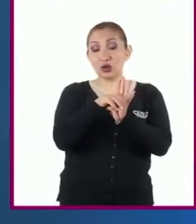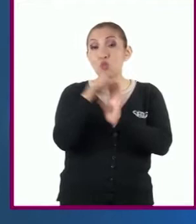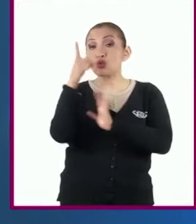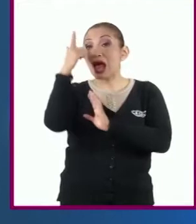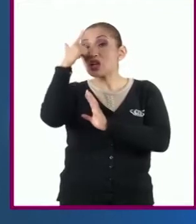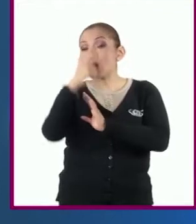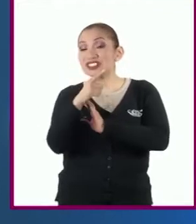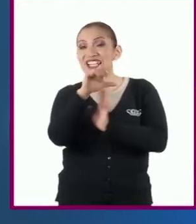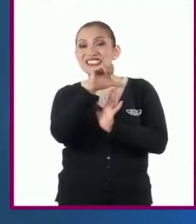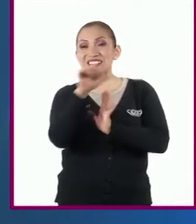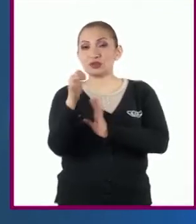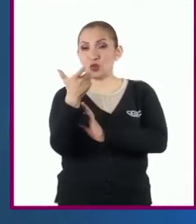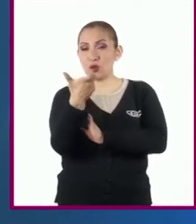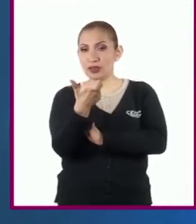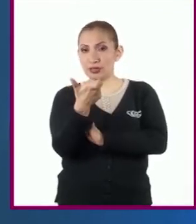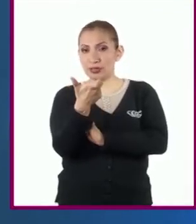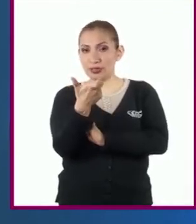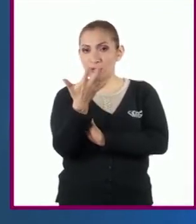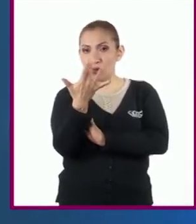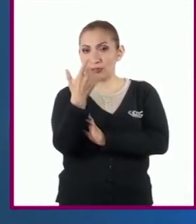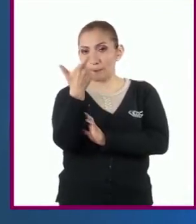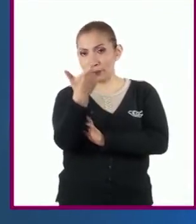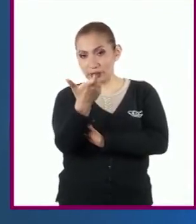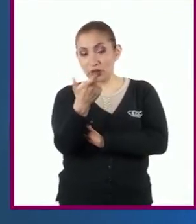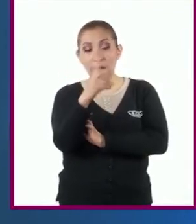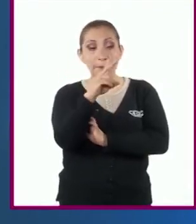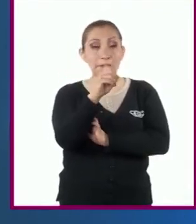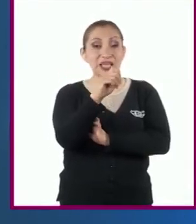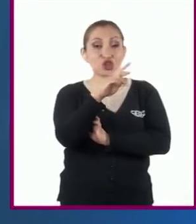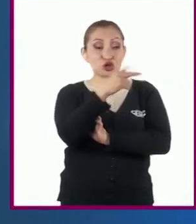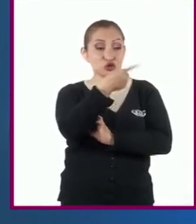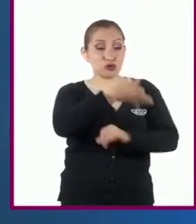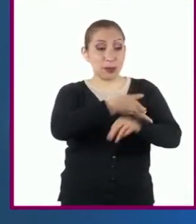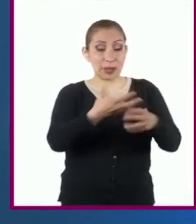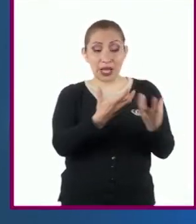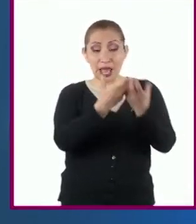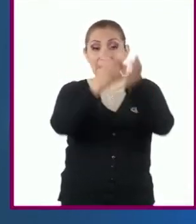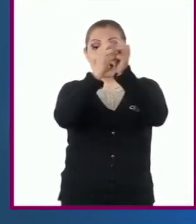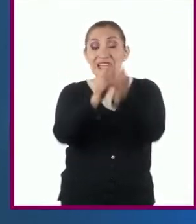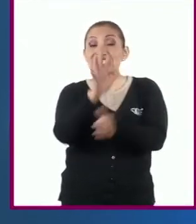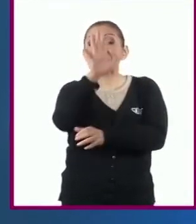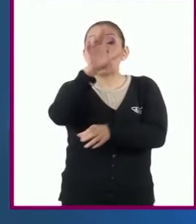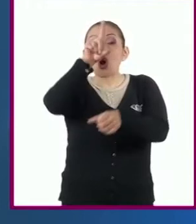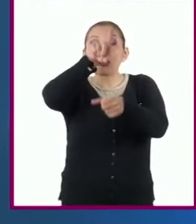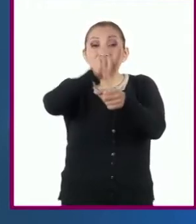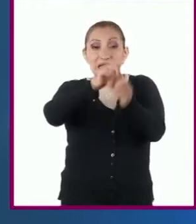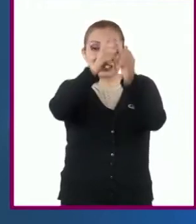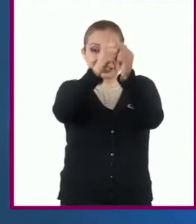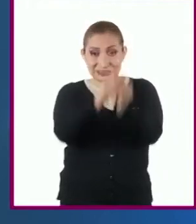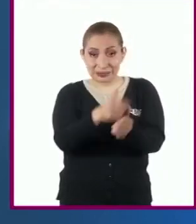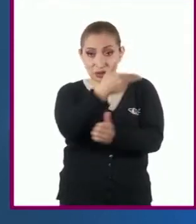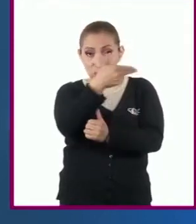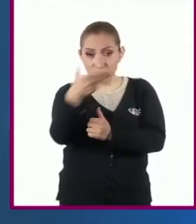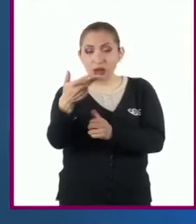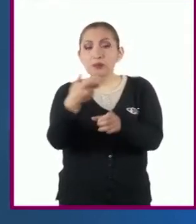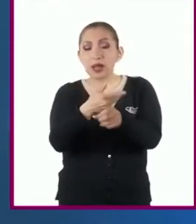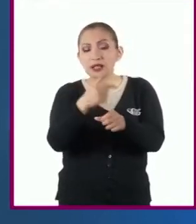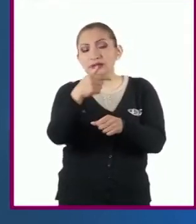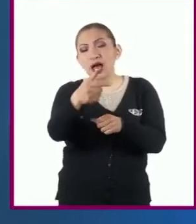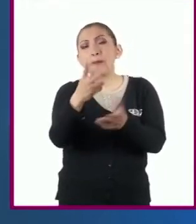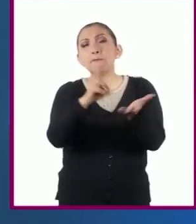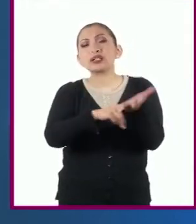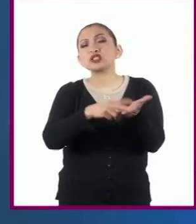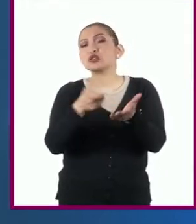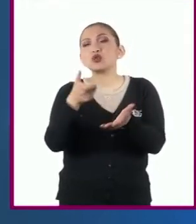de 650 pesos. Si Víctor y su familia se quedan 5 días, ¿qué piensan que sucederá con el